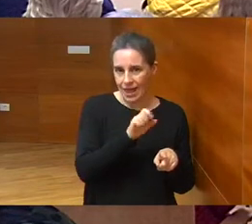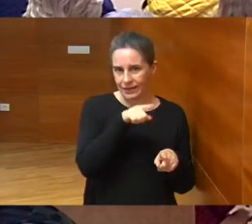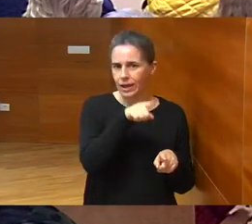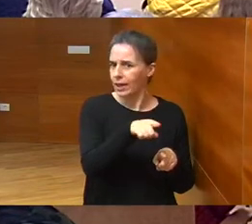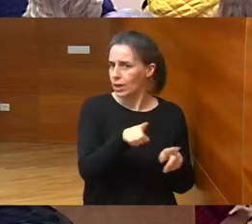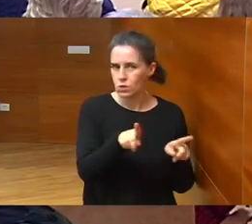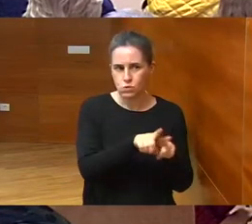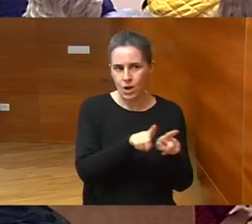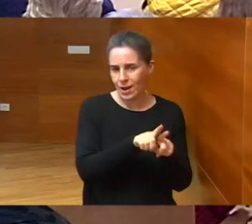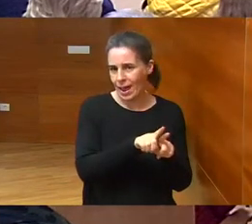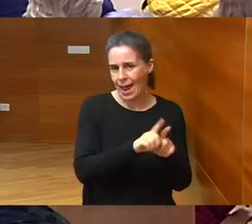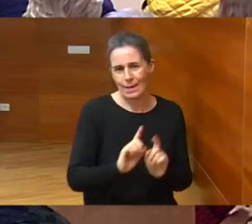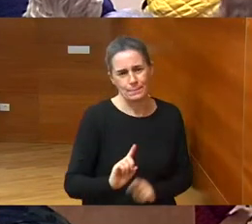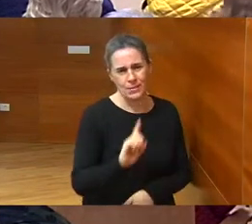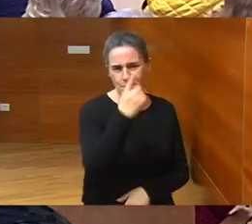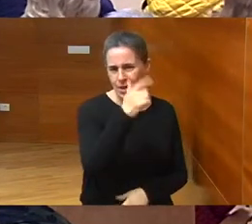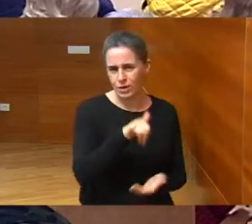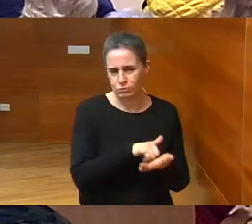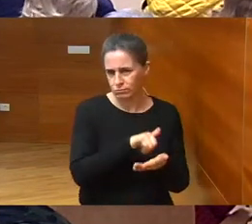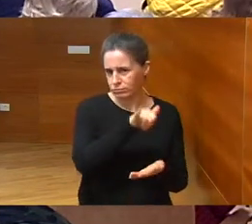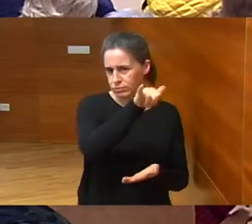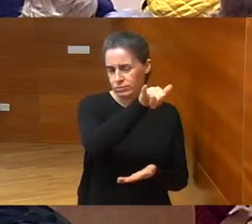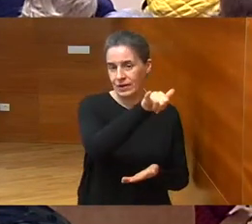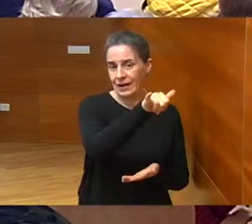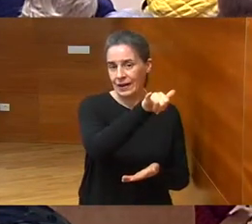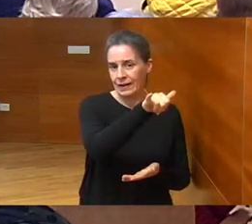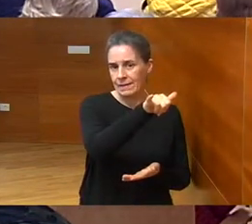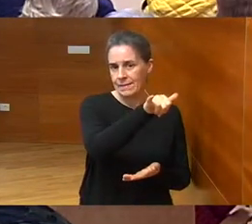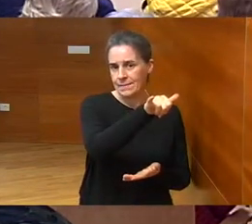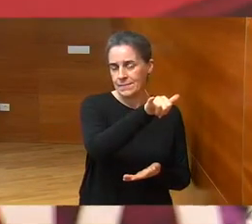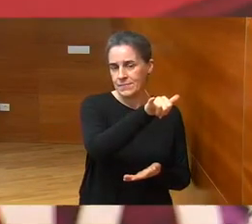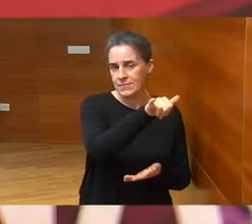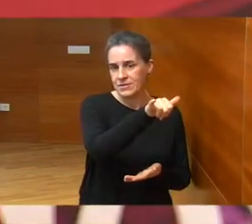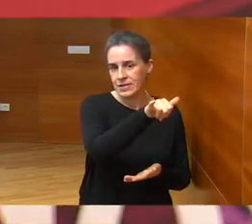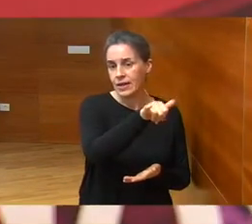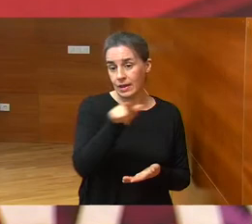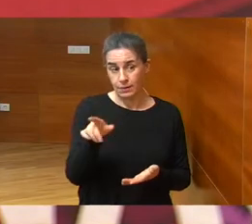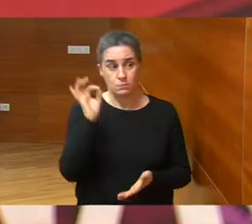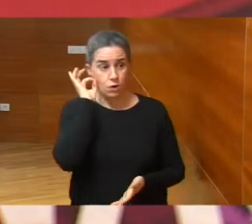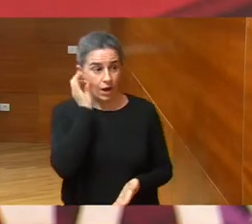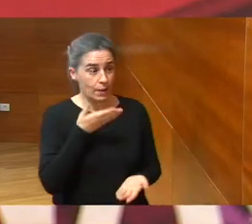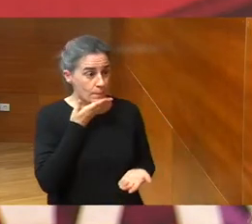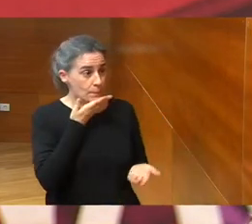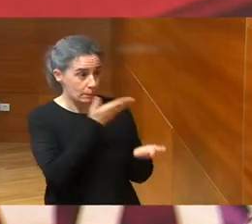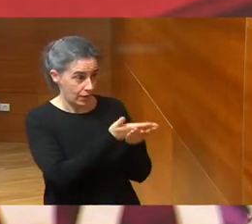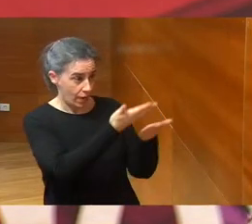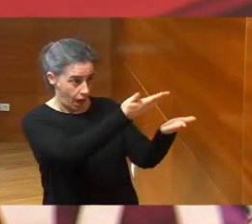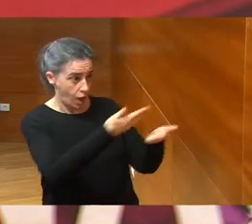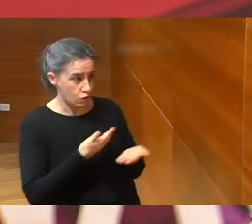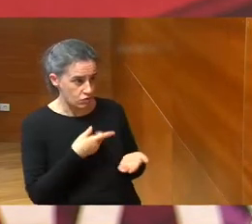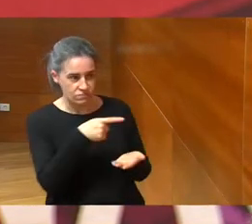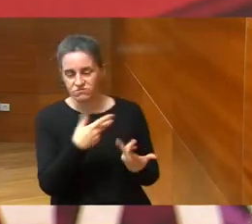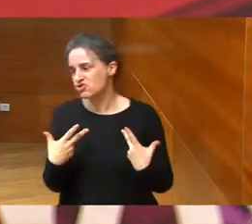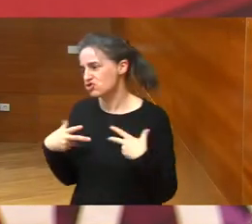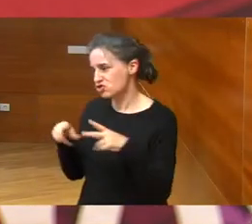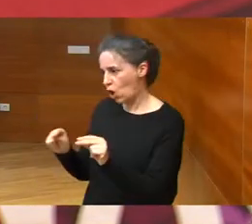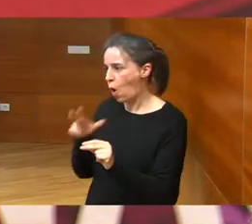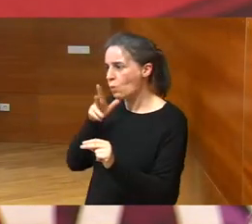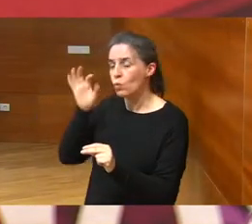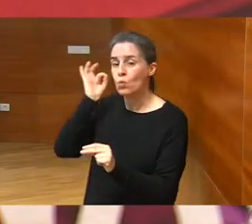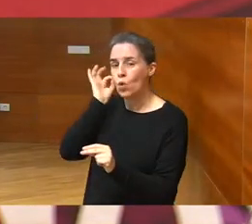como entendemos O sí generó las clases de Aviación sea que decía que asueles no han tenido capacidades para